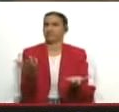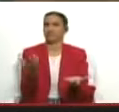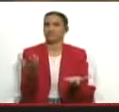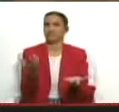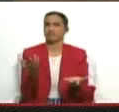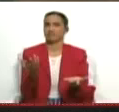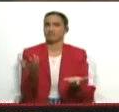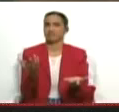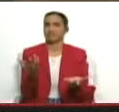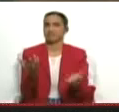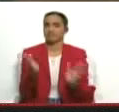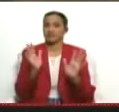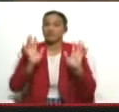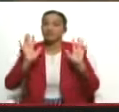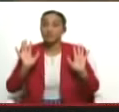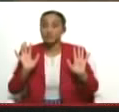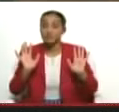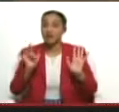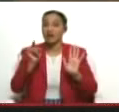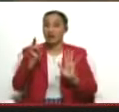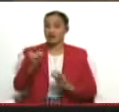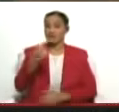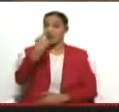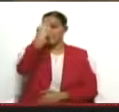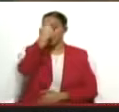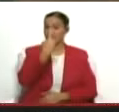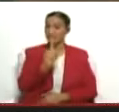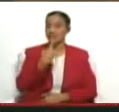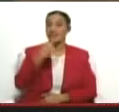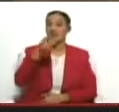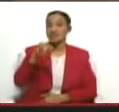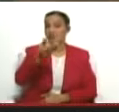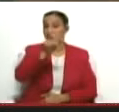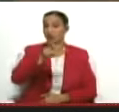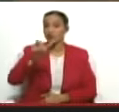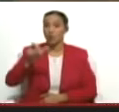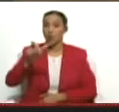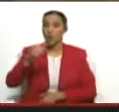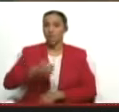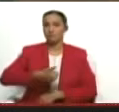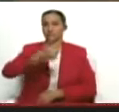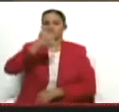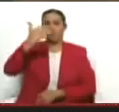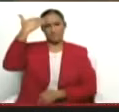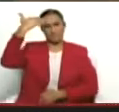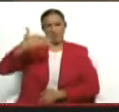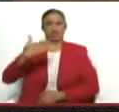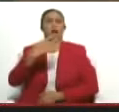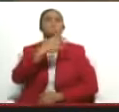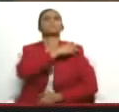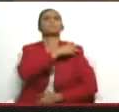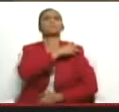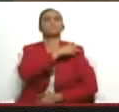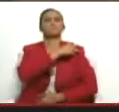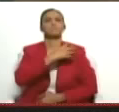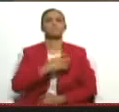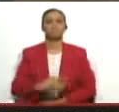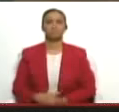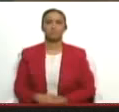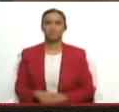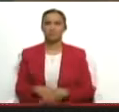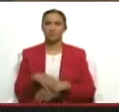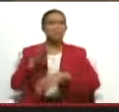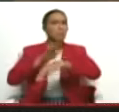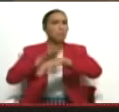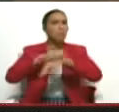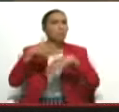de listados y perfiles de los mandos militares además de esto por qué entre comillas